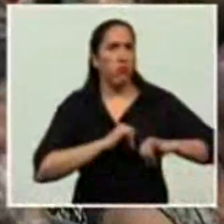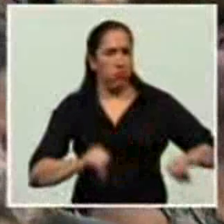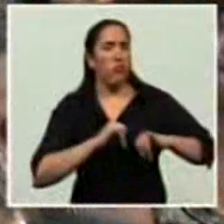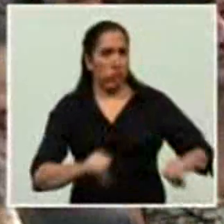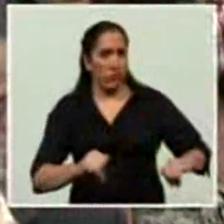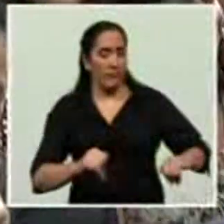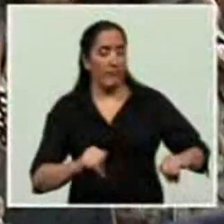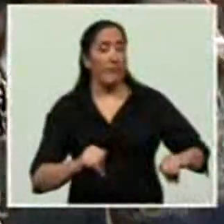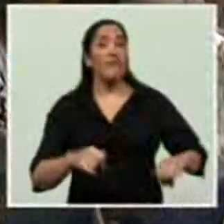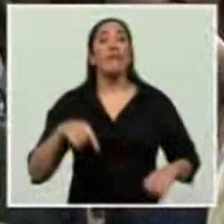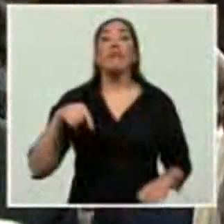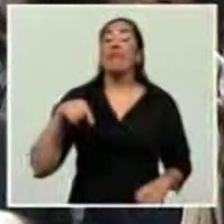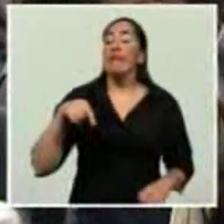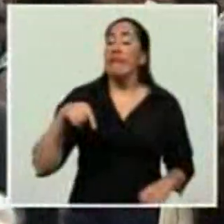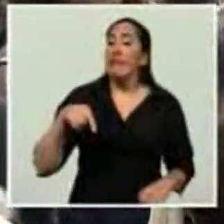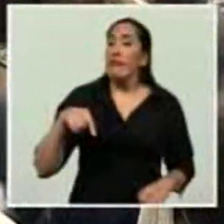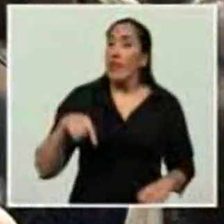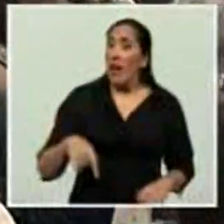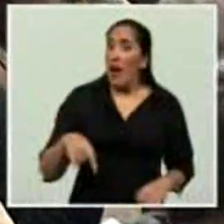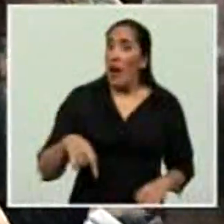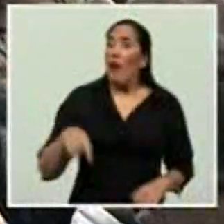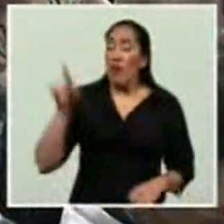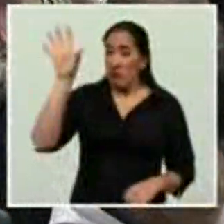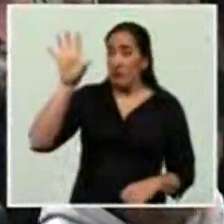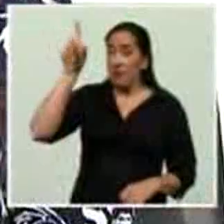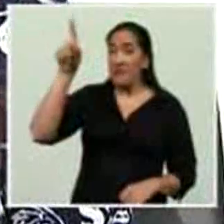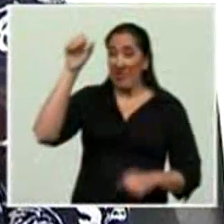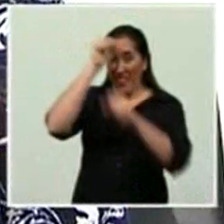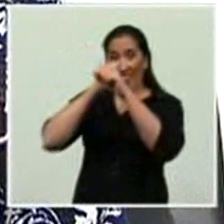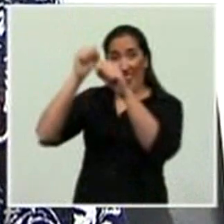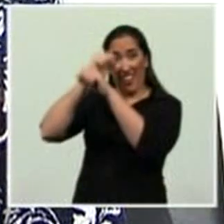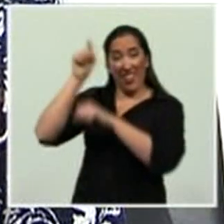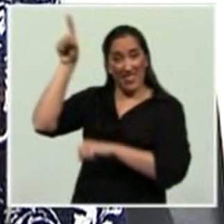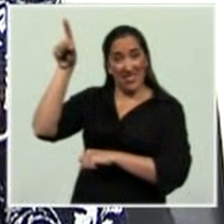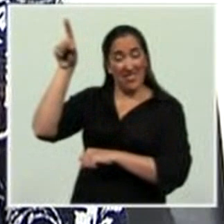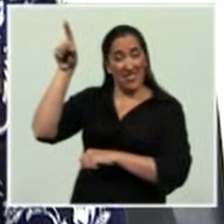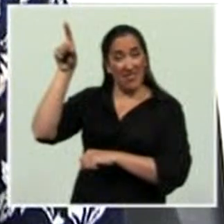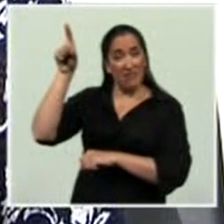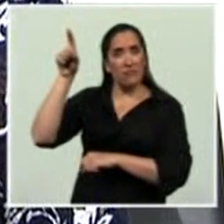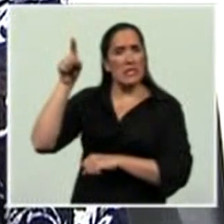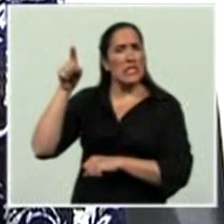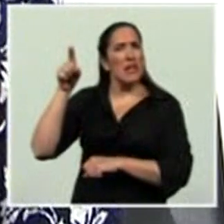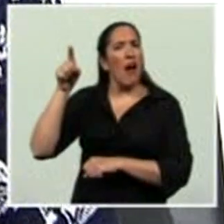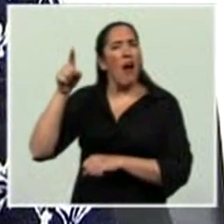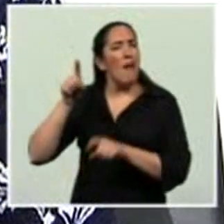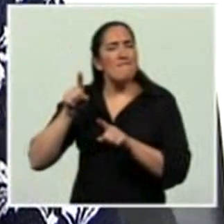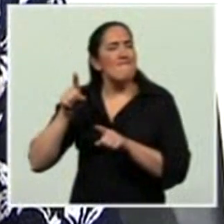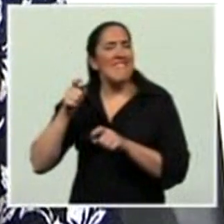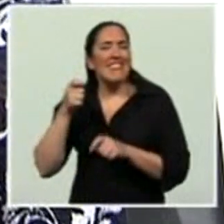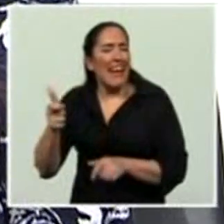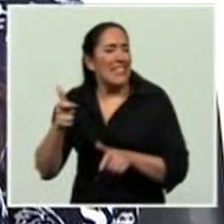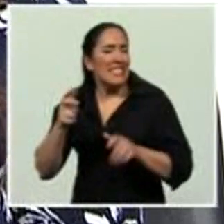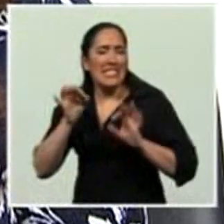hoy la República de Grecia está viviendo una situación casi idéntica yo diría